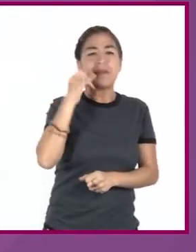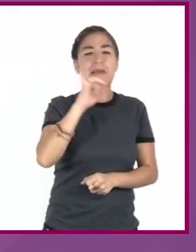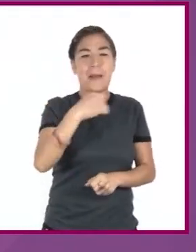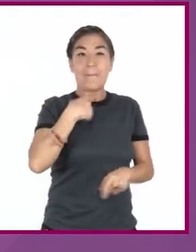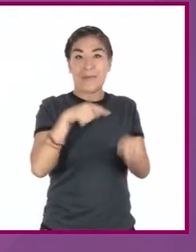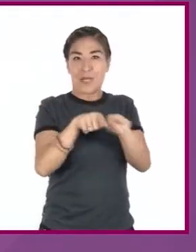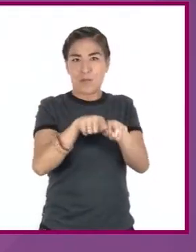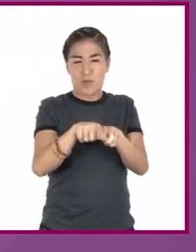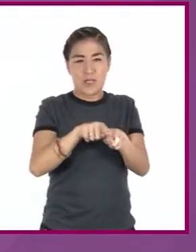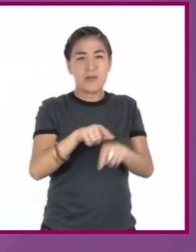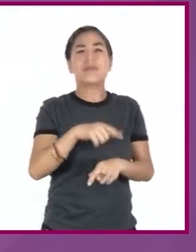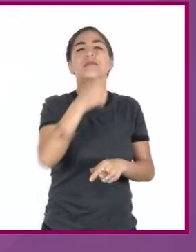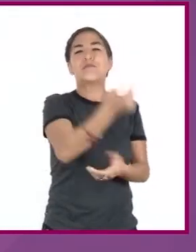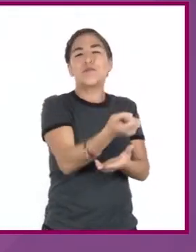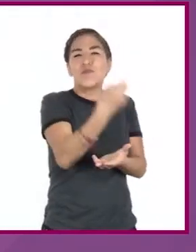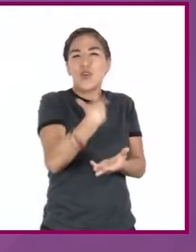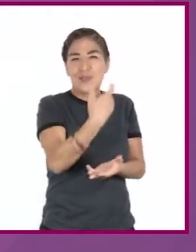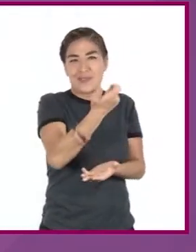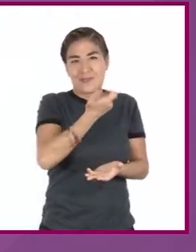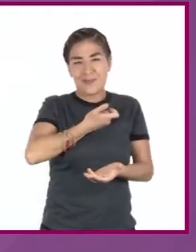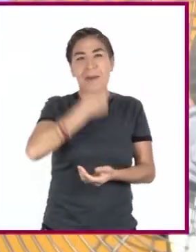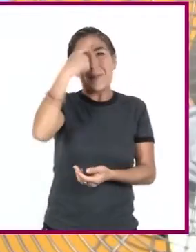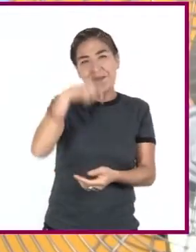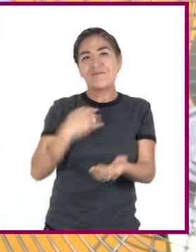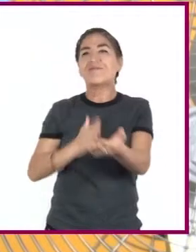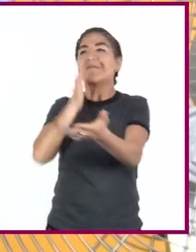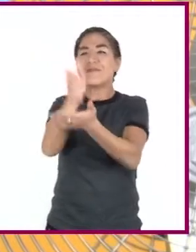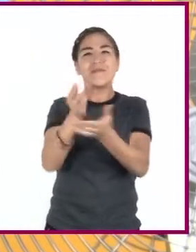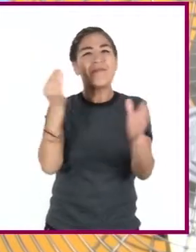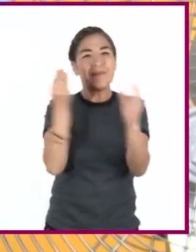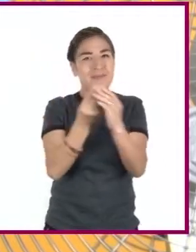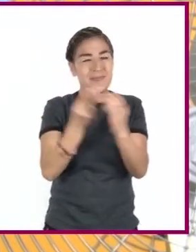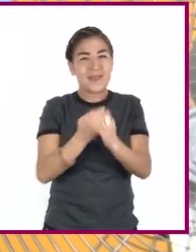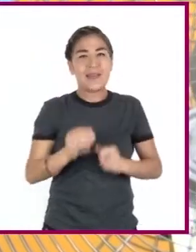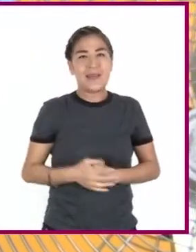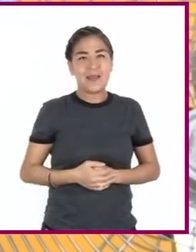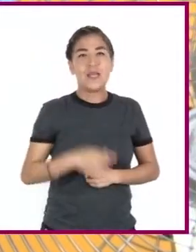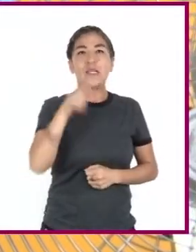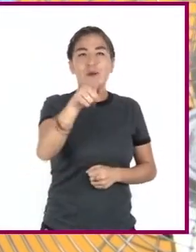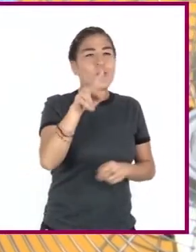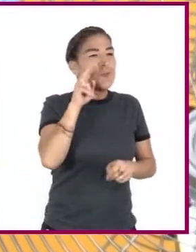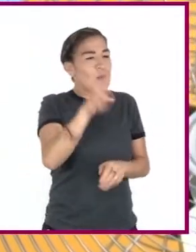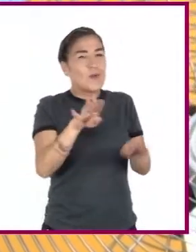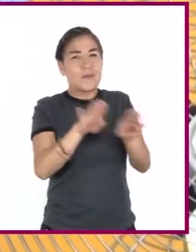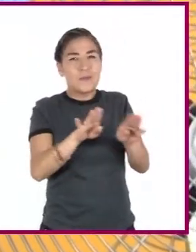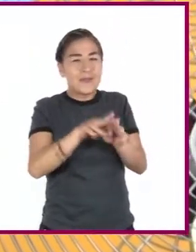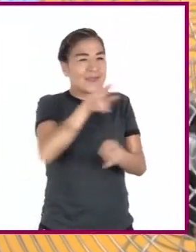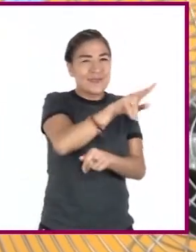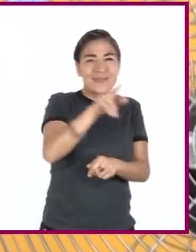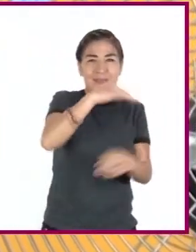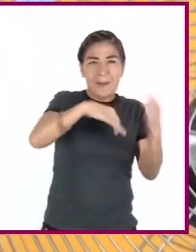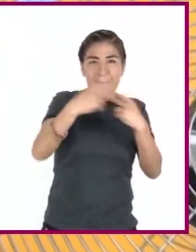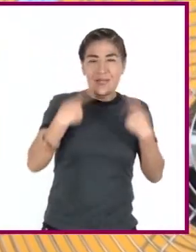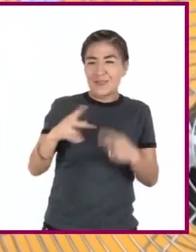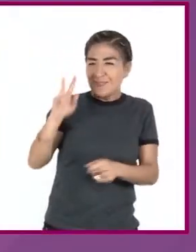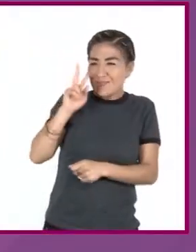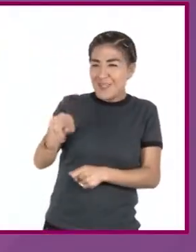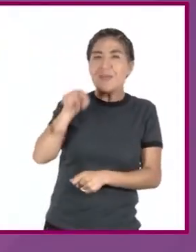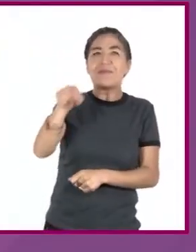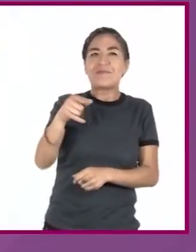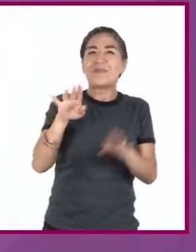George me regalaba el dinero para poder asistir a clase. Me imagino que veían el enorme potencial que usted